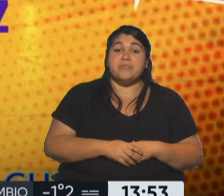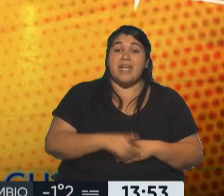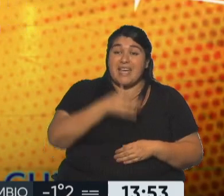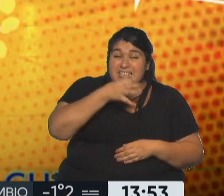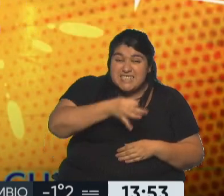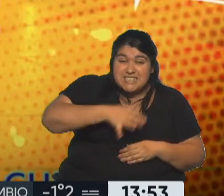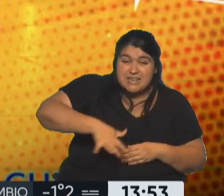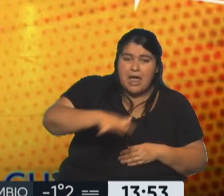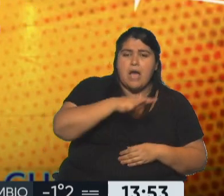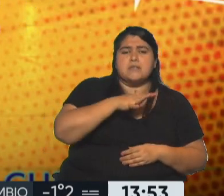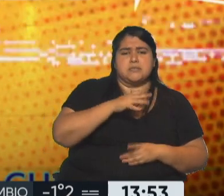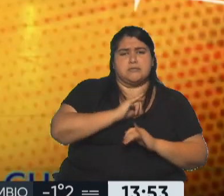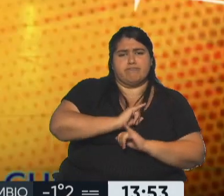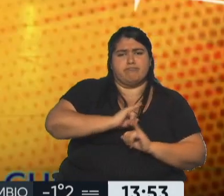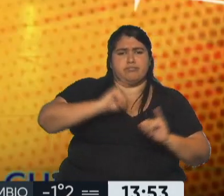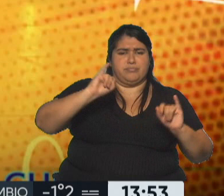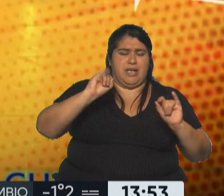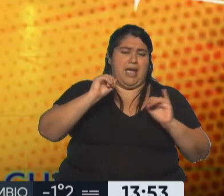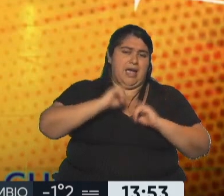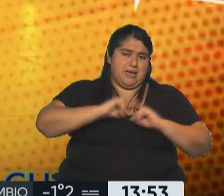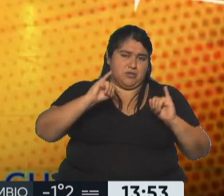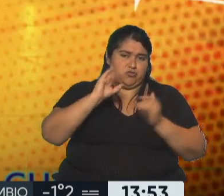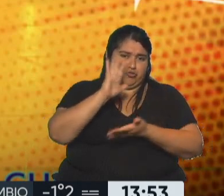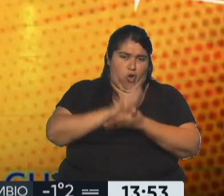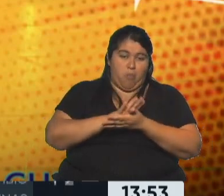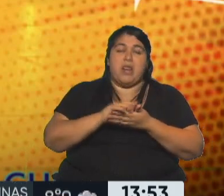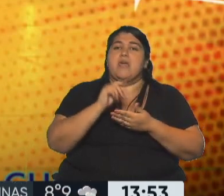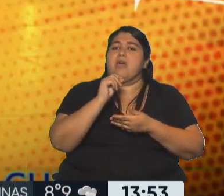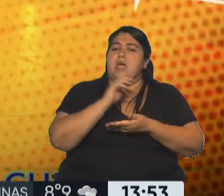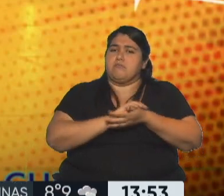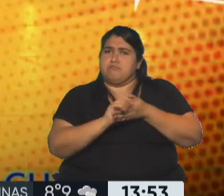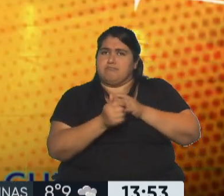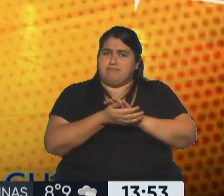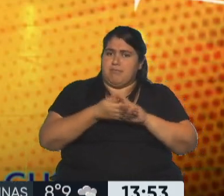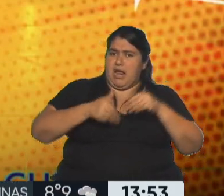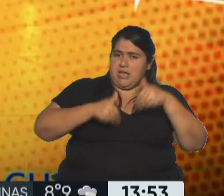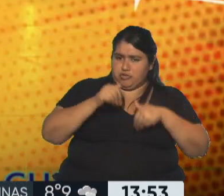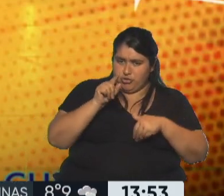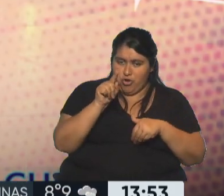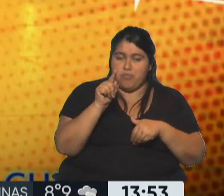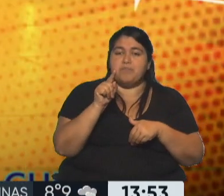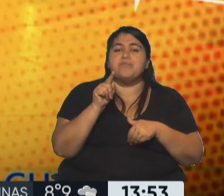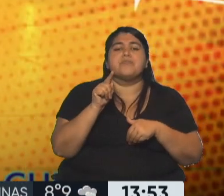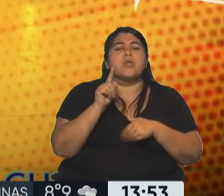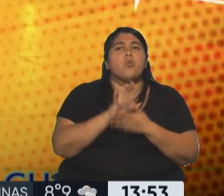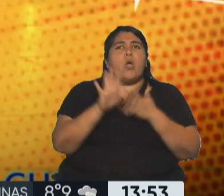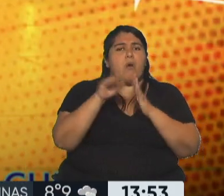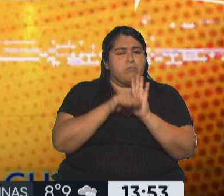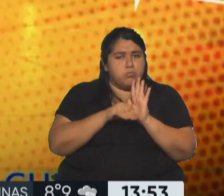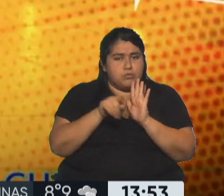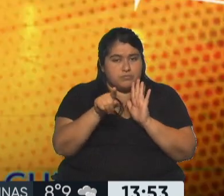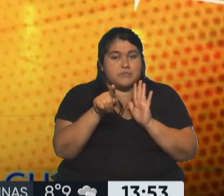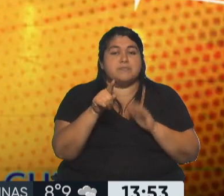fuerte campaña en redes sociales para promover la abstención electoral, se trató de las elecciones más irregulares de su historia. Así